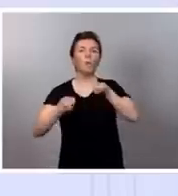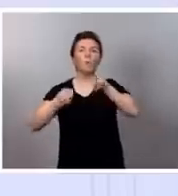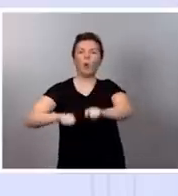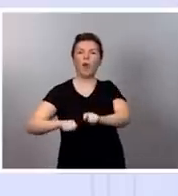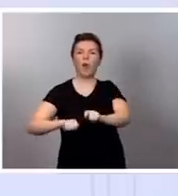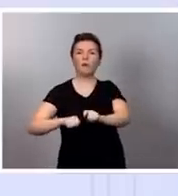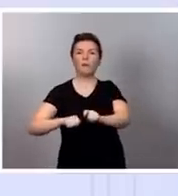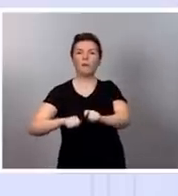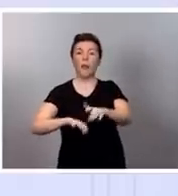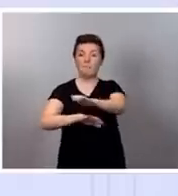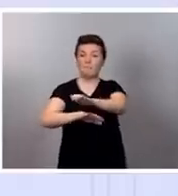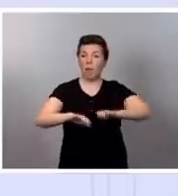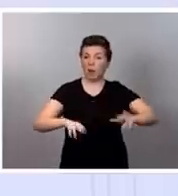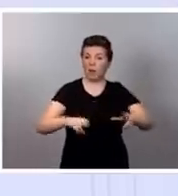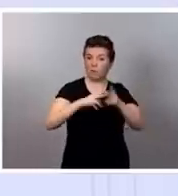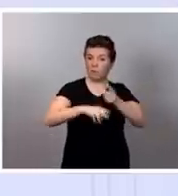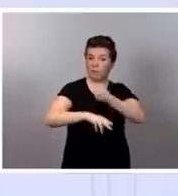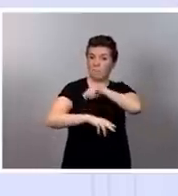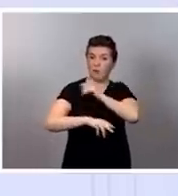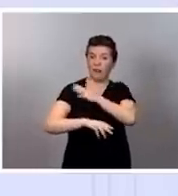de la sociedad española de avanzar.